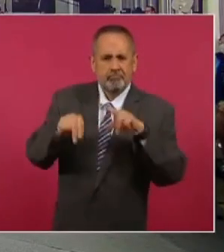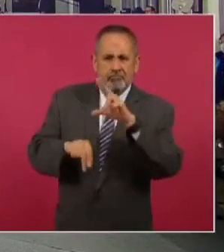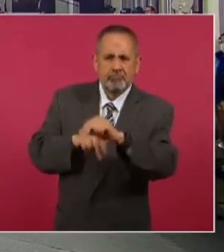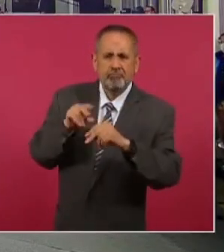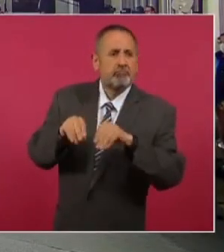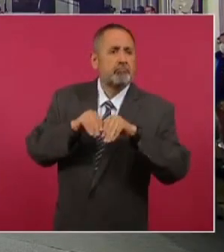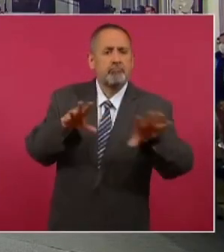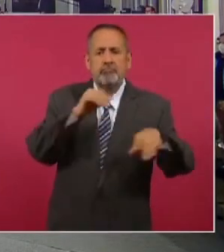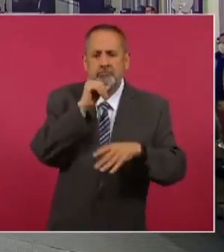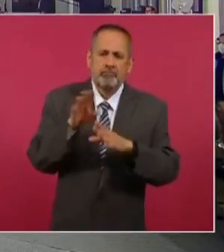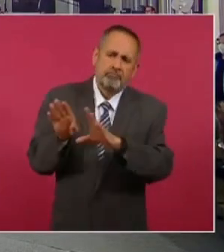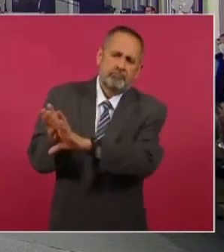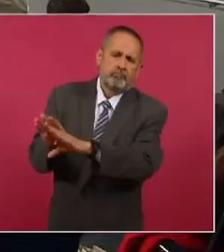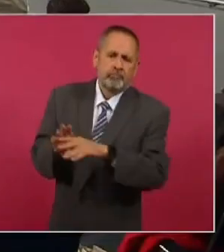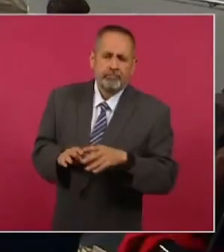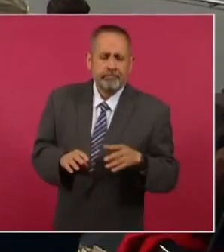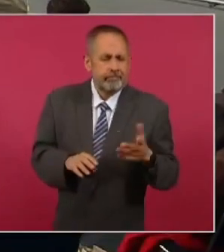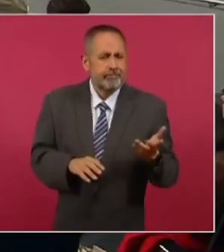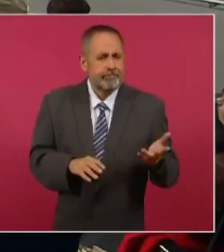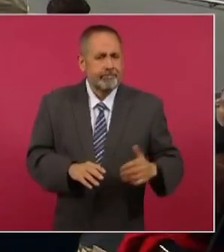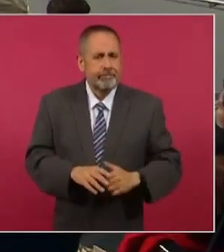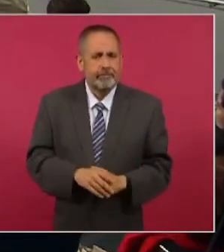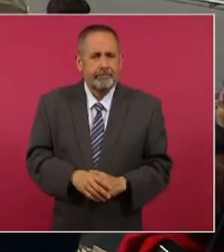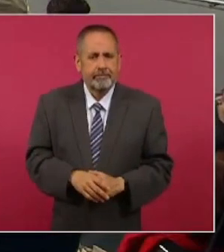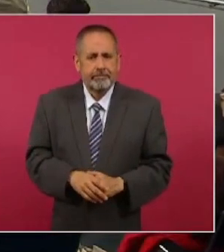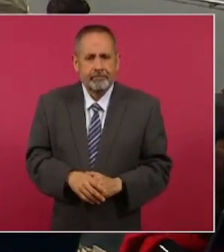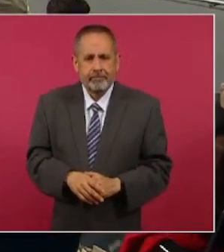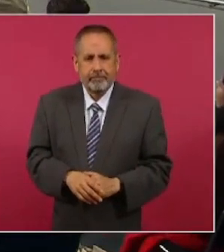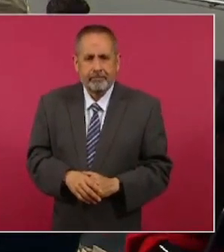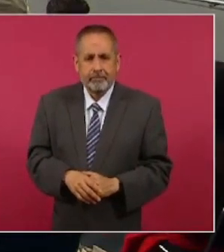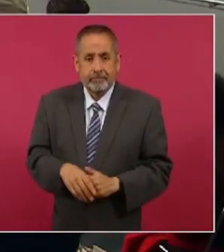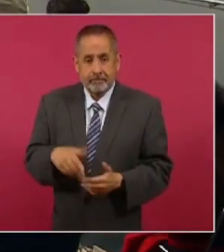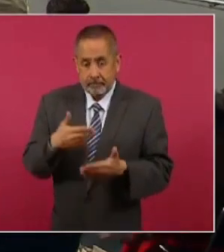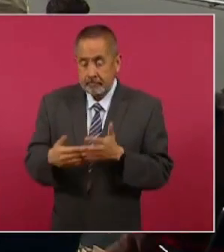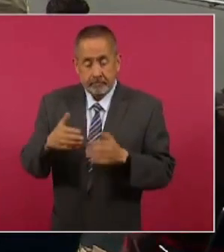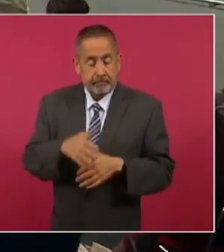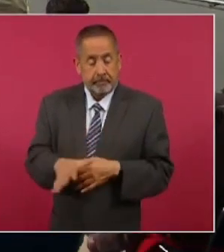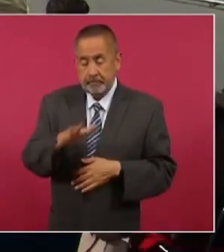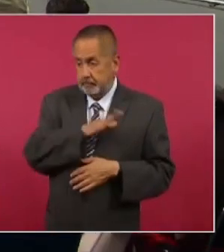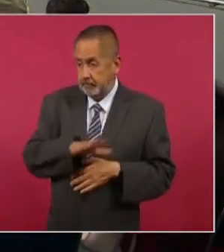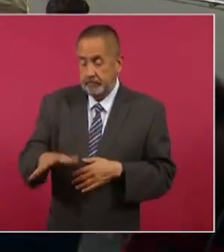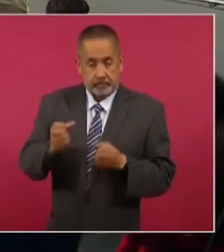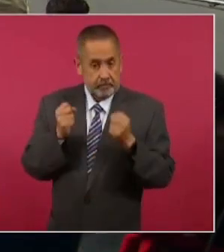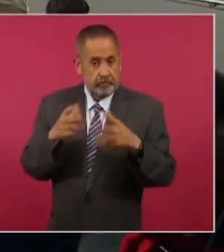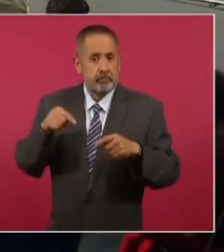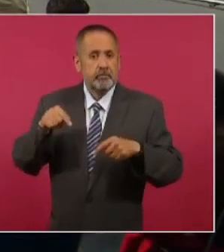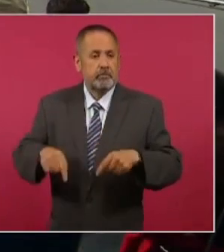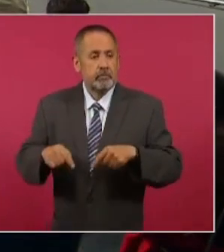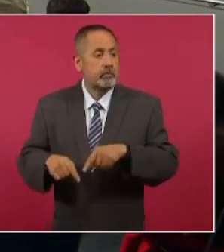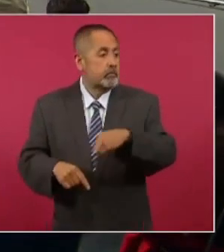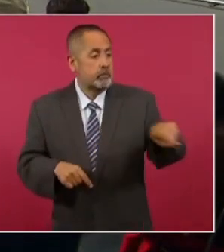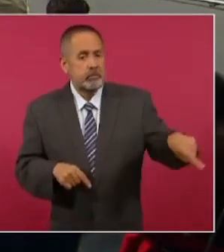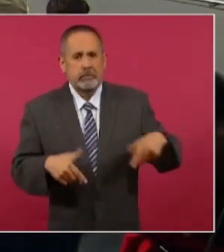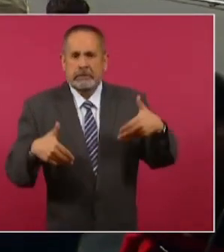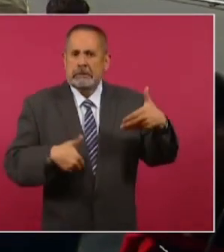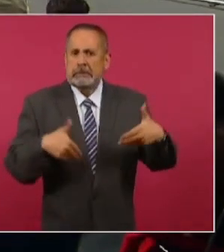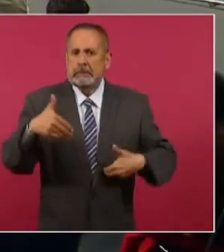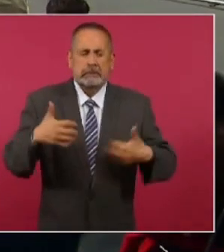completo completo y ahora como nunca están molestísimos